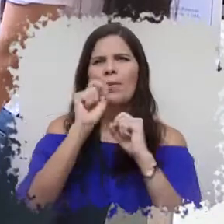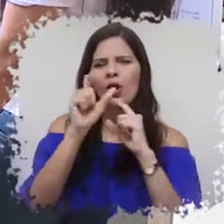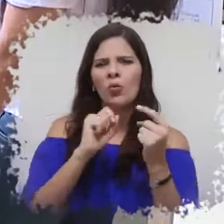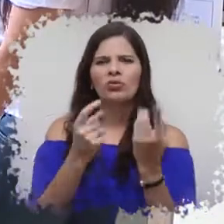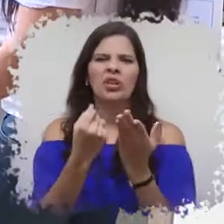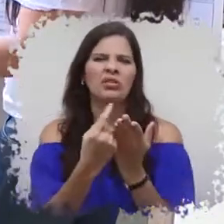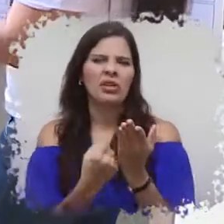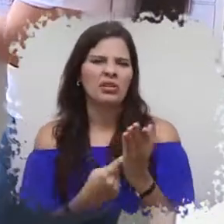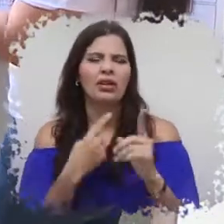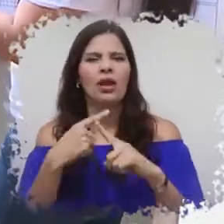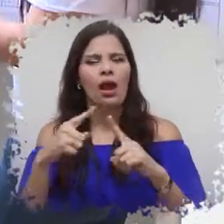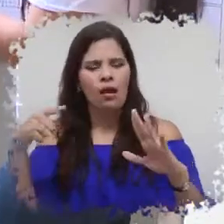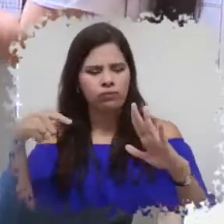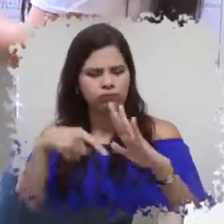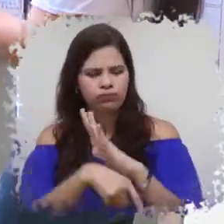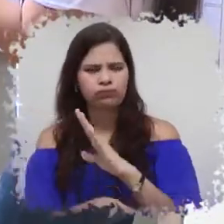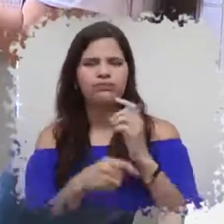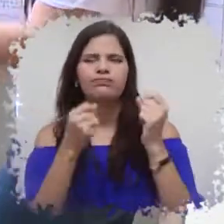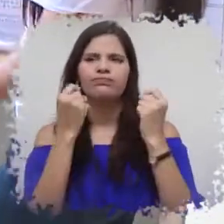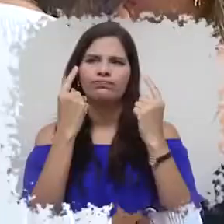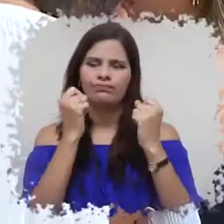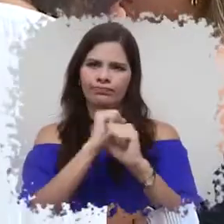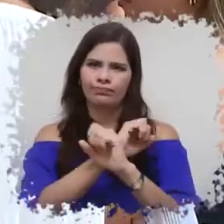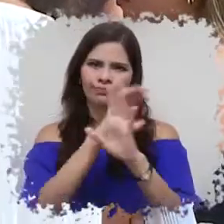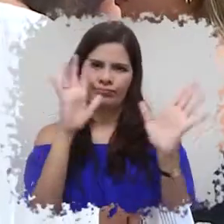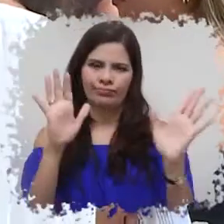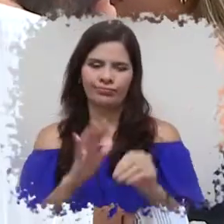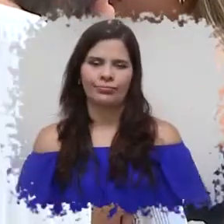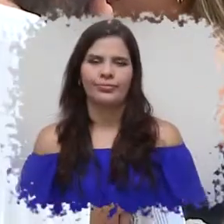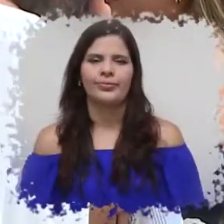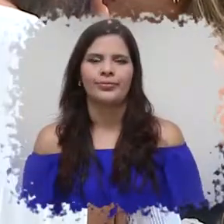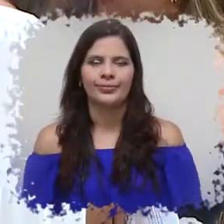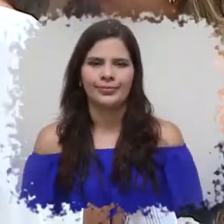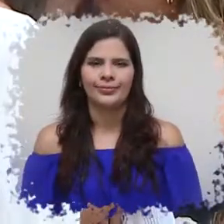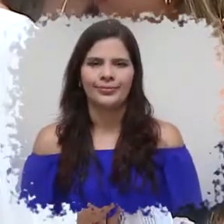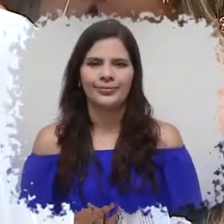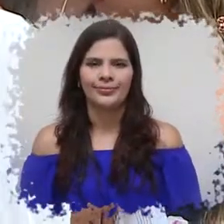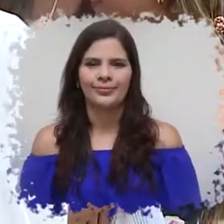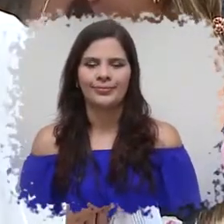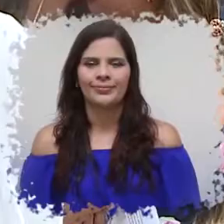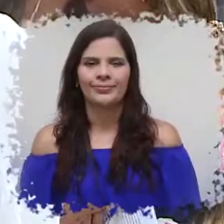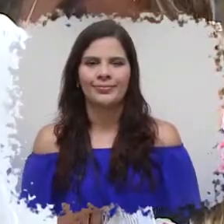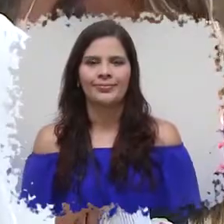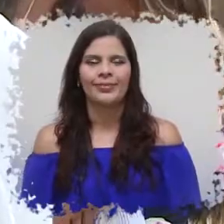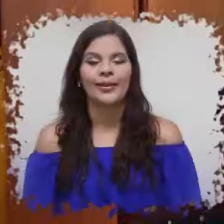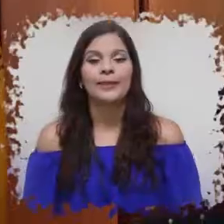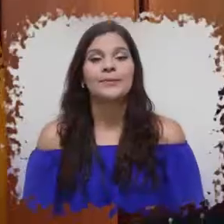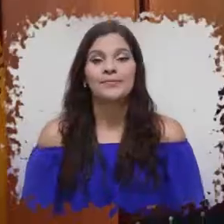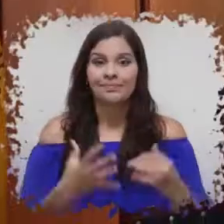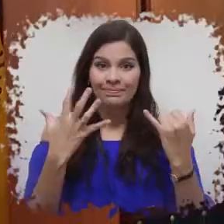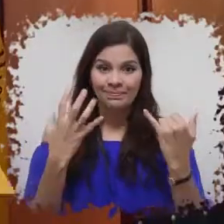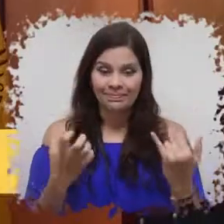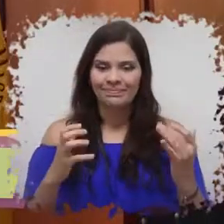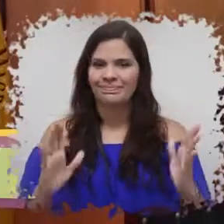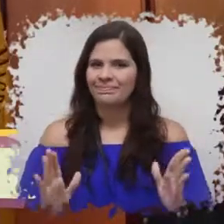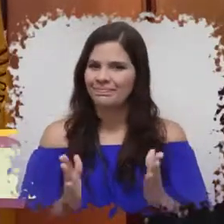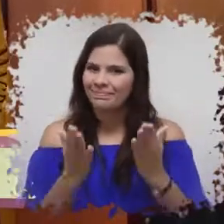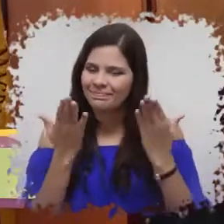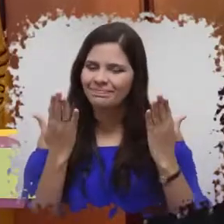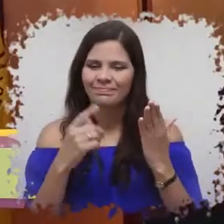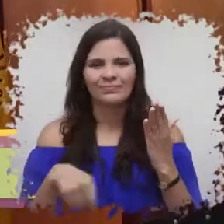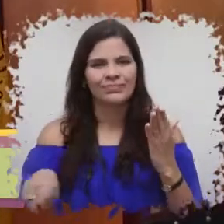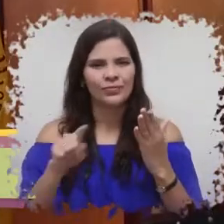centrales, simposio, panel y talleres que permitieron una profundización en temáticas específicas. Nosotros